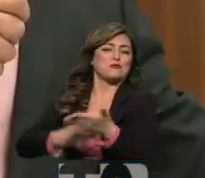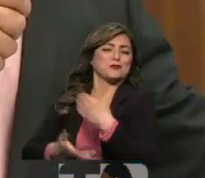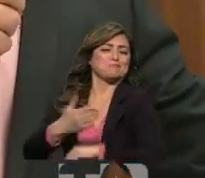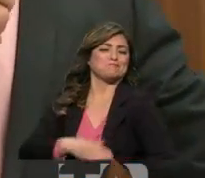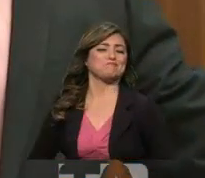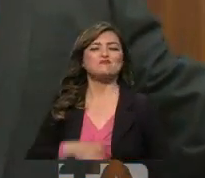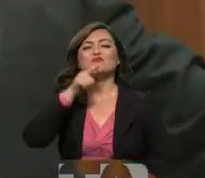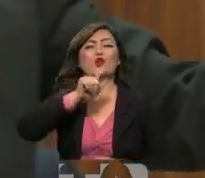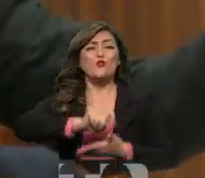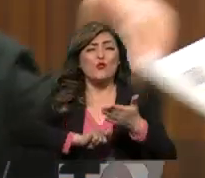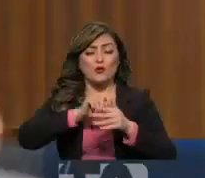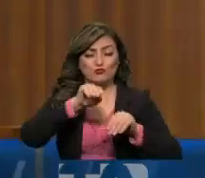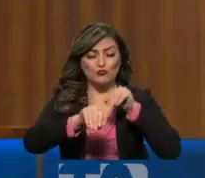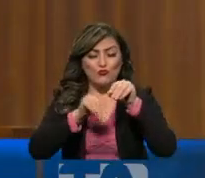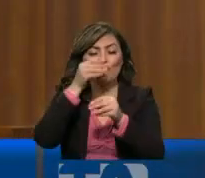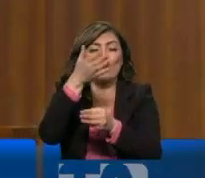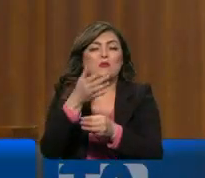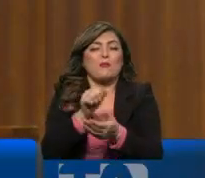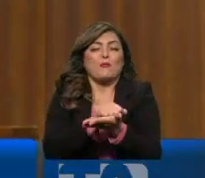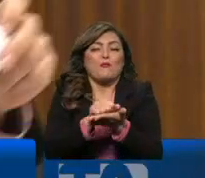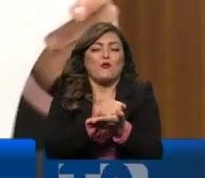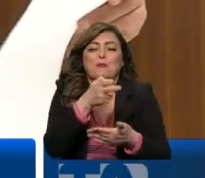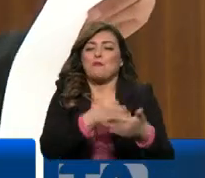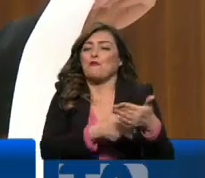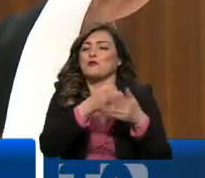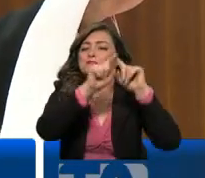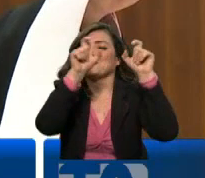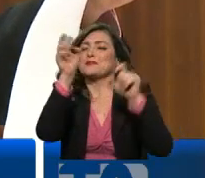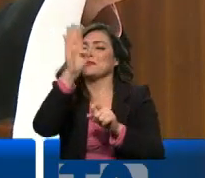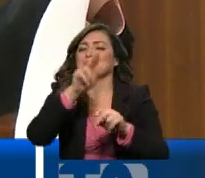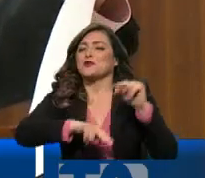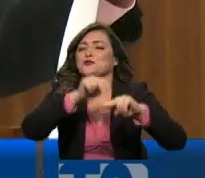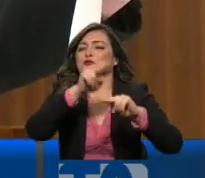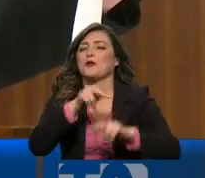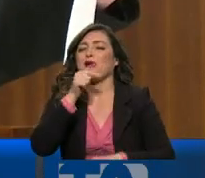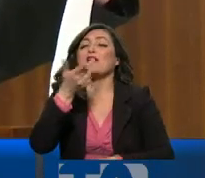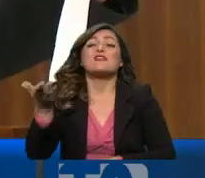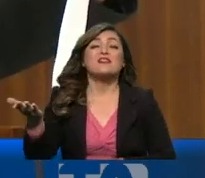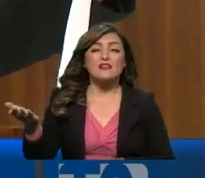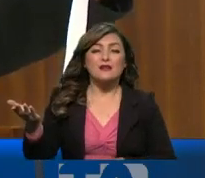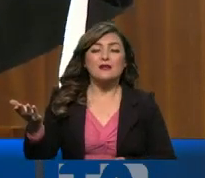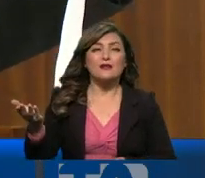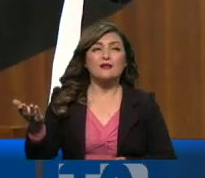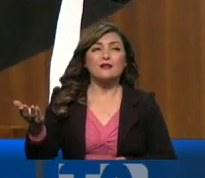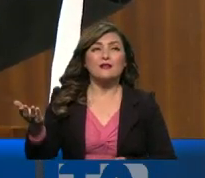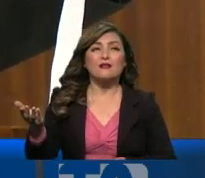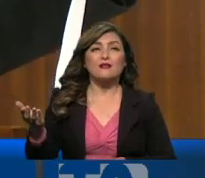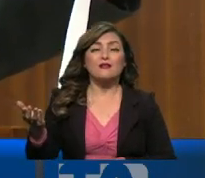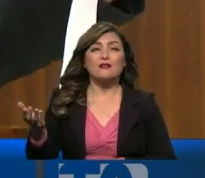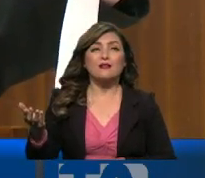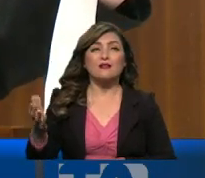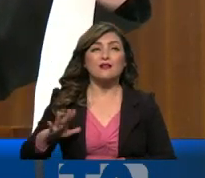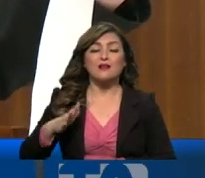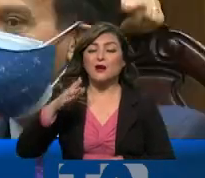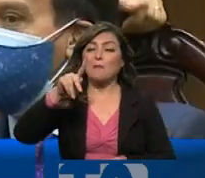quienes aprueban los informes en los casos de Odebrecht, en los diferentes casos, es nada más y nada menos que el